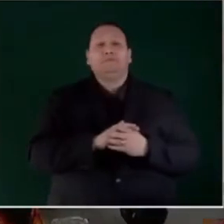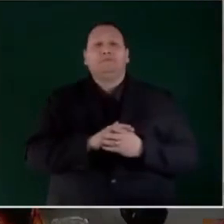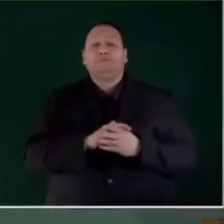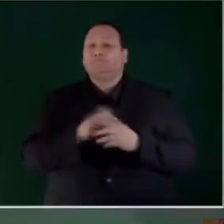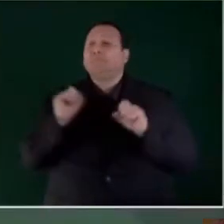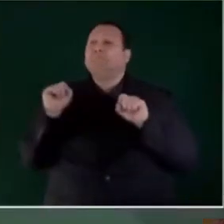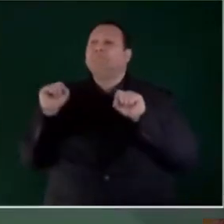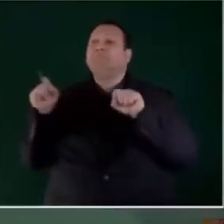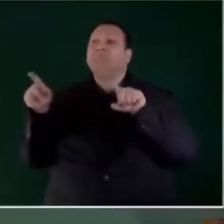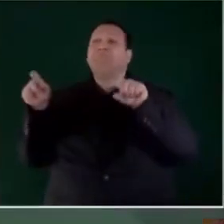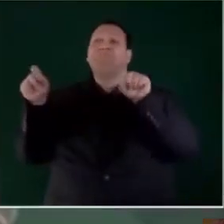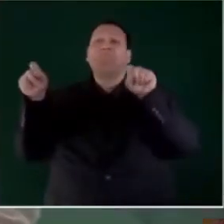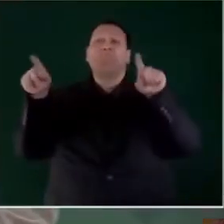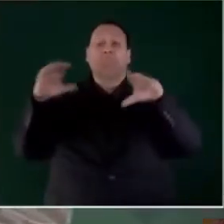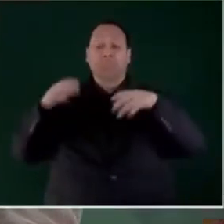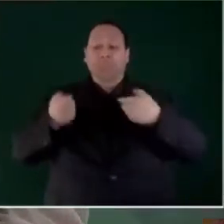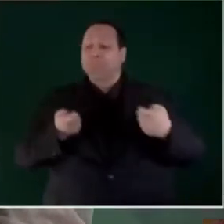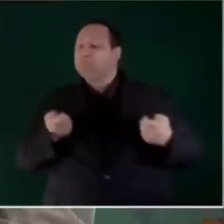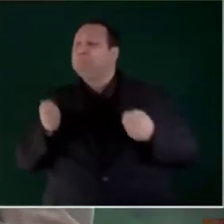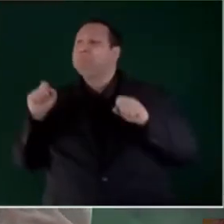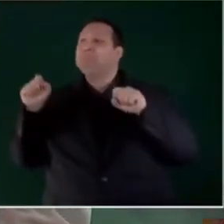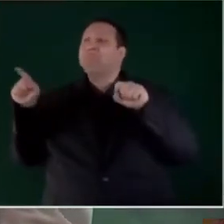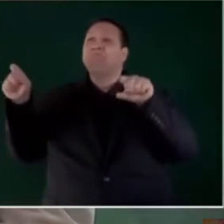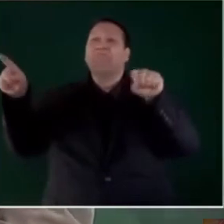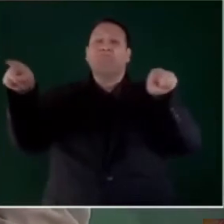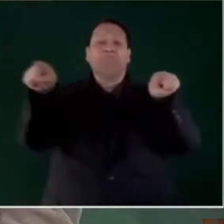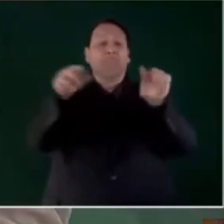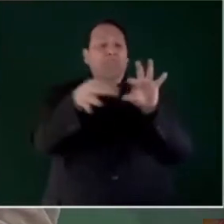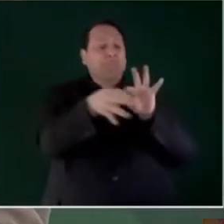los mismos que manejaban las casillas,